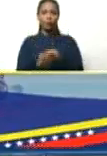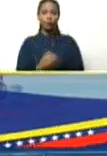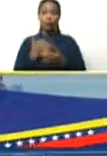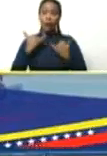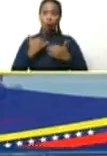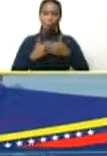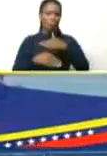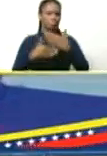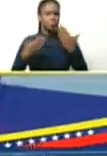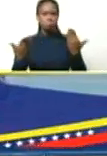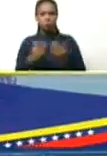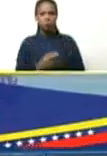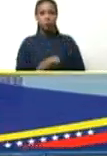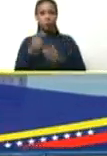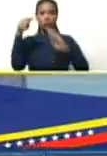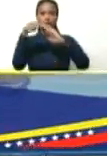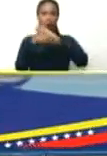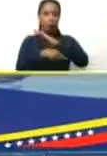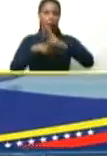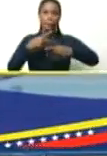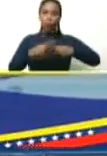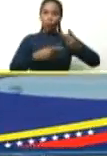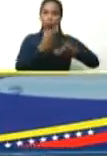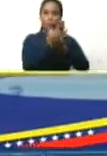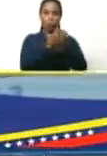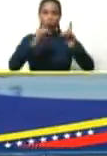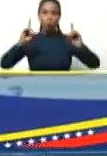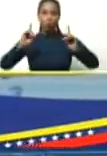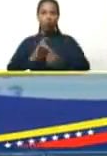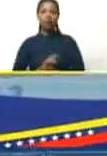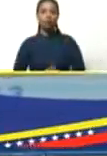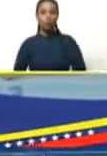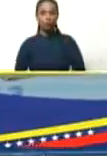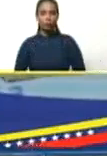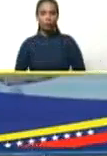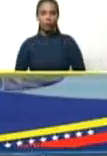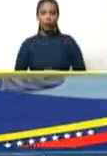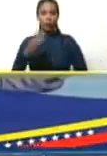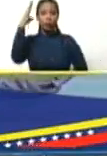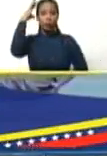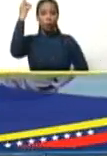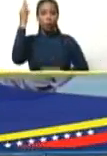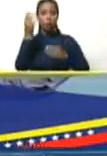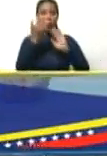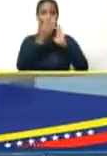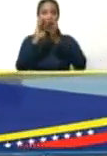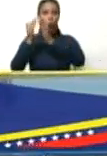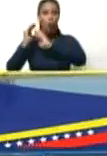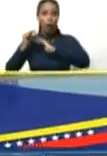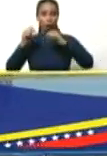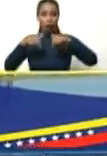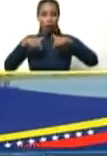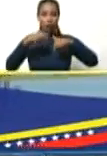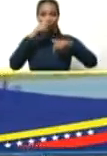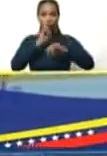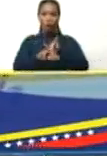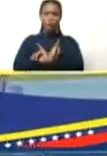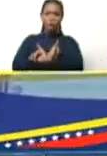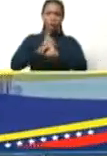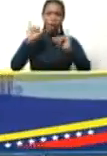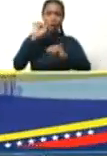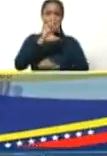a profundizar el proceso de democratización de los consejos comunales. Este año, al terminar el